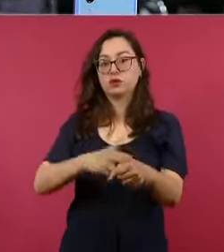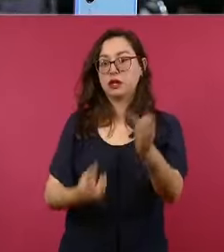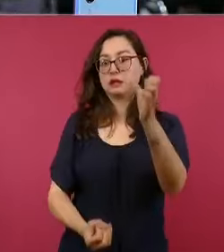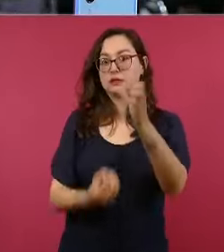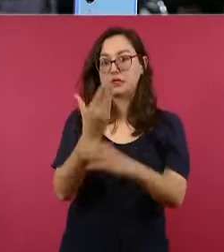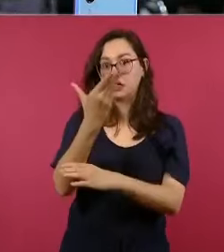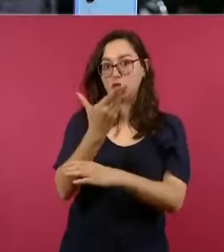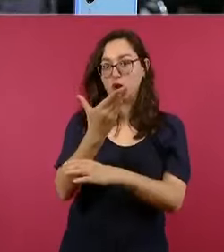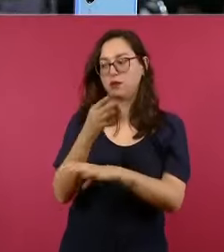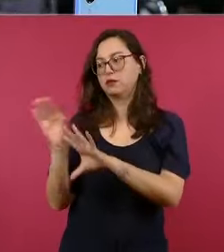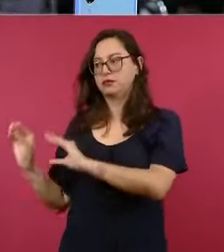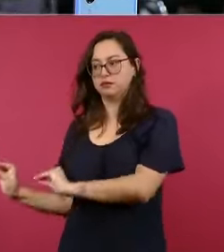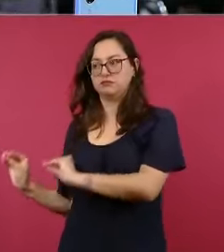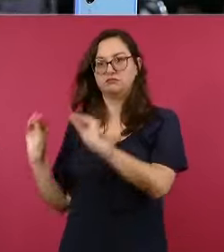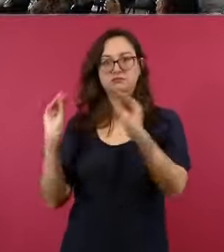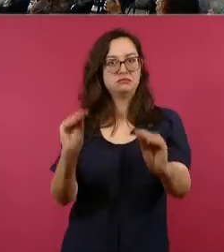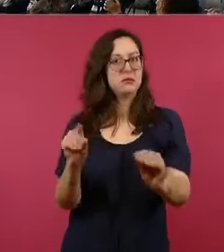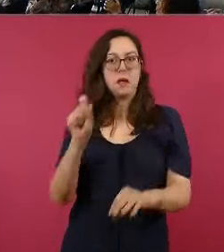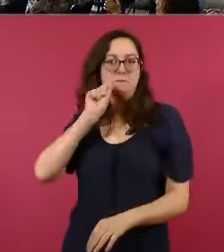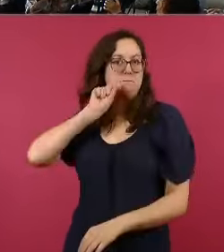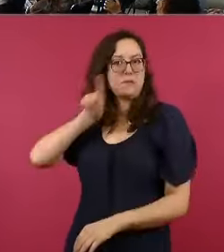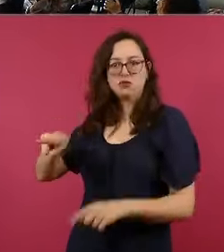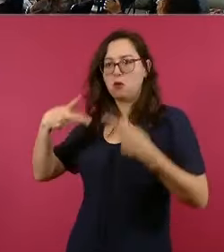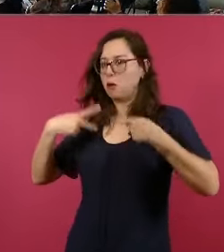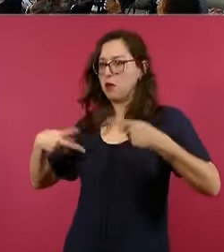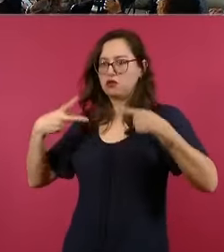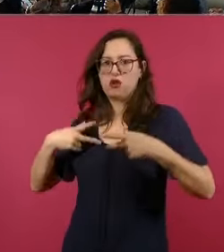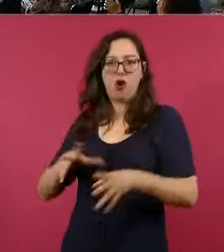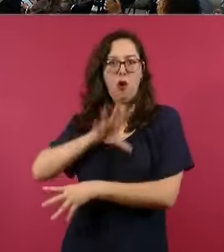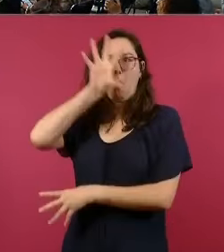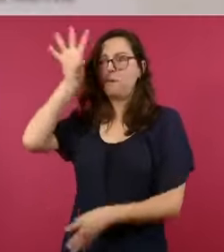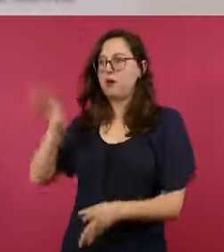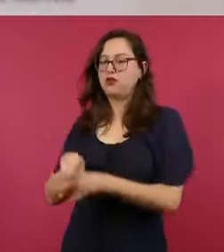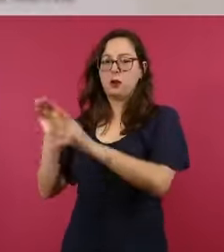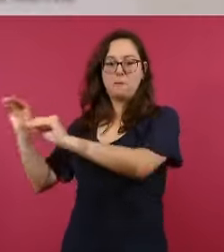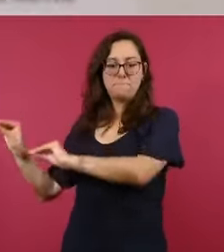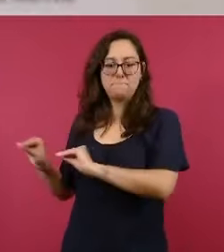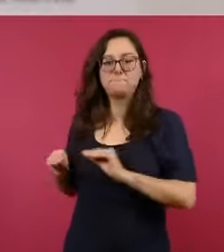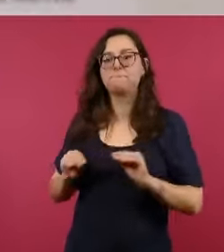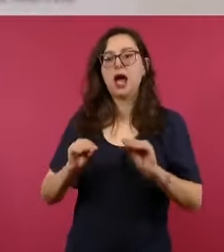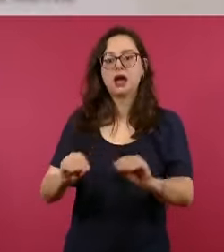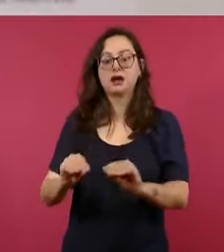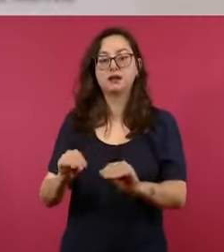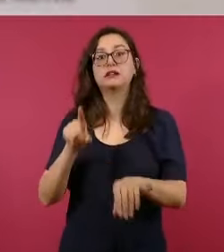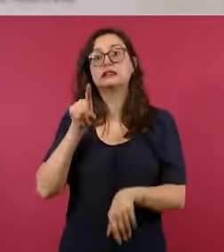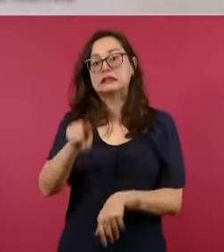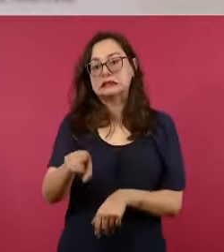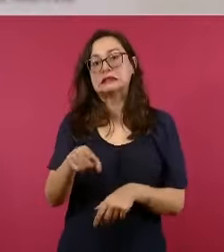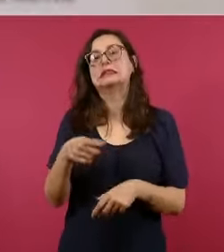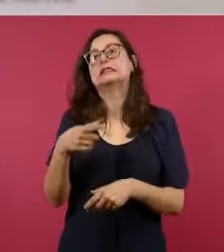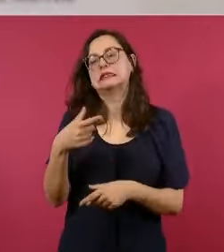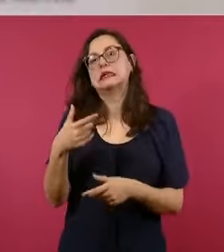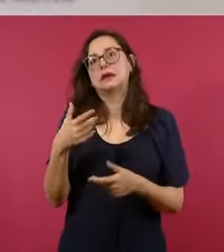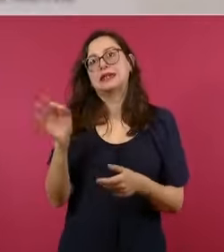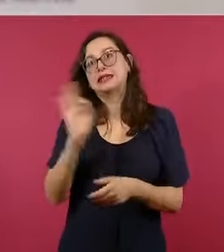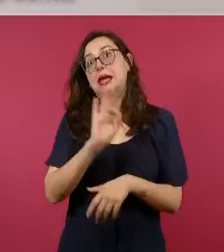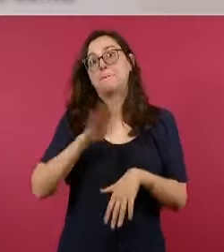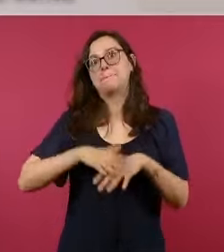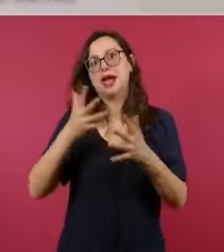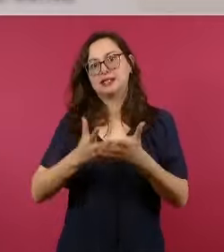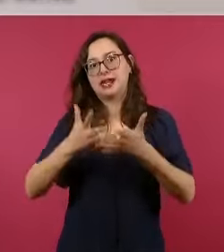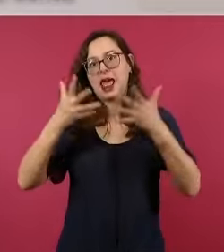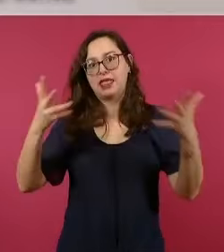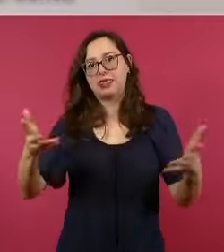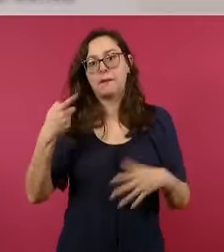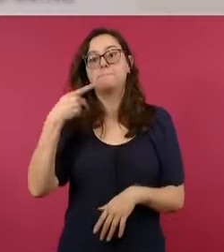que comentaba el presidente López Obrador ese es un hospital de sustitución está creciendo en servicios está va a necesitar una plantilla adicional pero ya